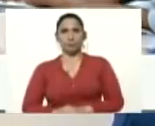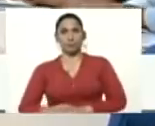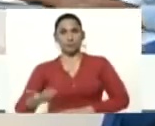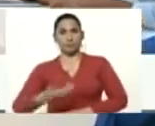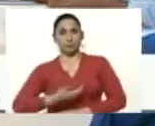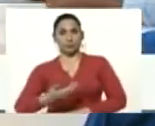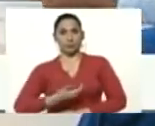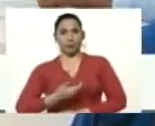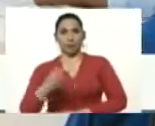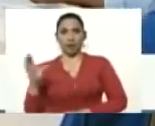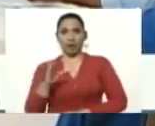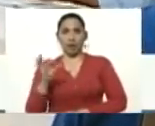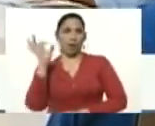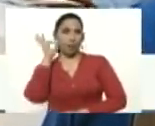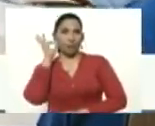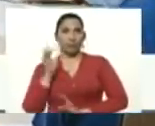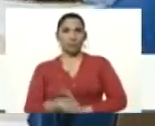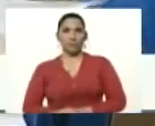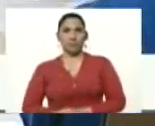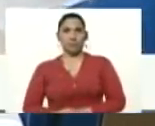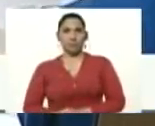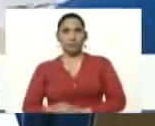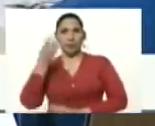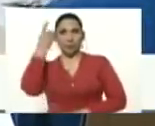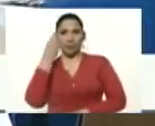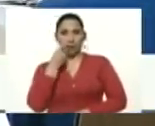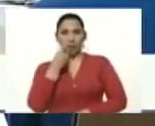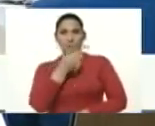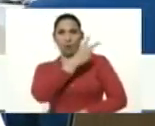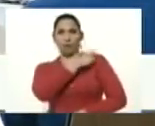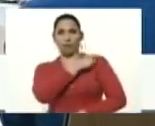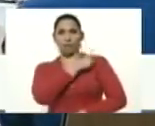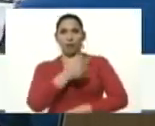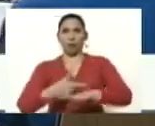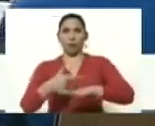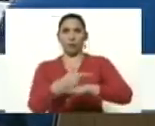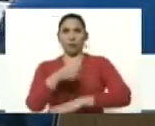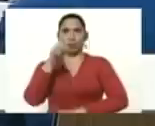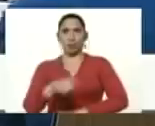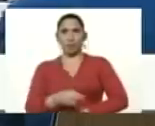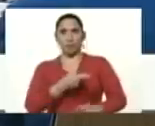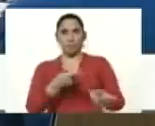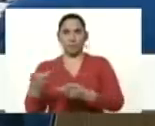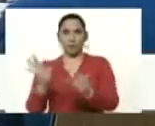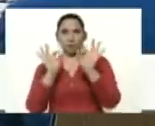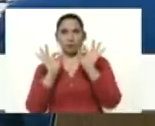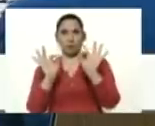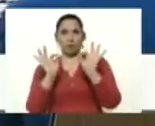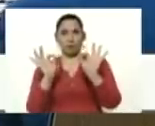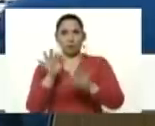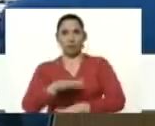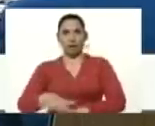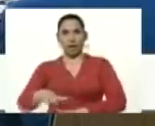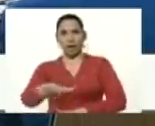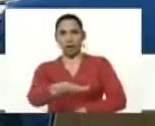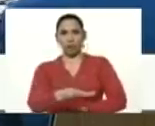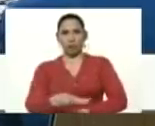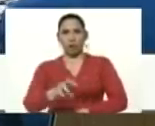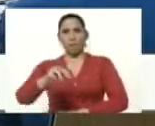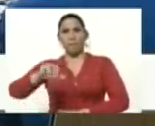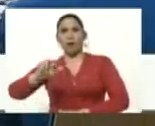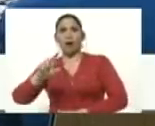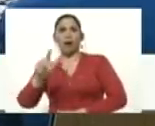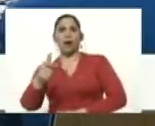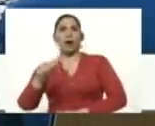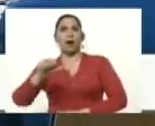alcaldesa de Caracas, Erika Farías, a Darío Vivas, jefa de gobierno. Y tenemos invitado especial desde Los Llanos a